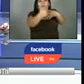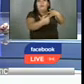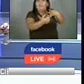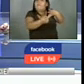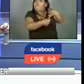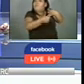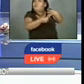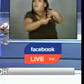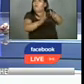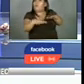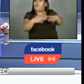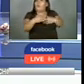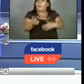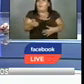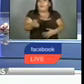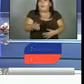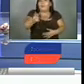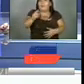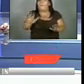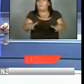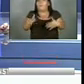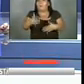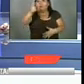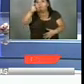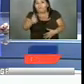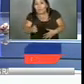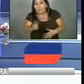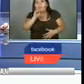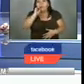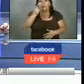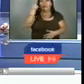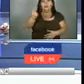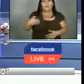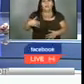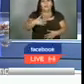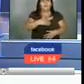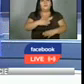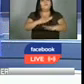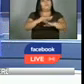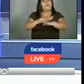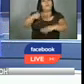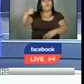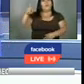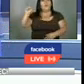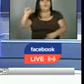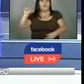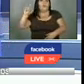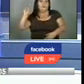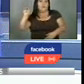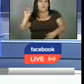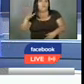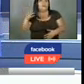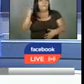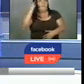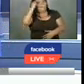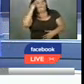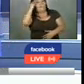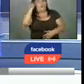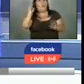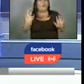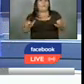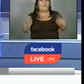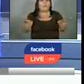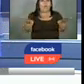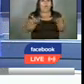excepción ante el próximo vencimiento de la medida. Así lo aseguró el ministro Gustavo Villatoro, quien además dijo que ya planean una serie de